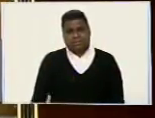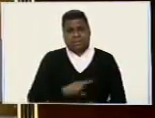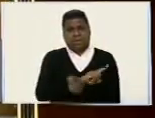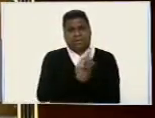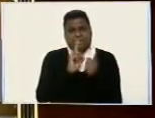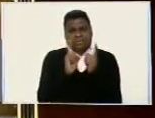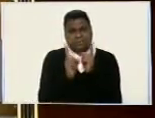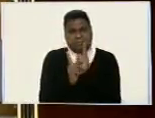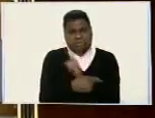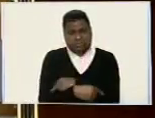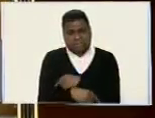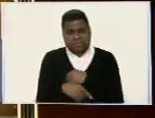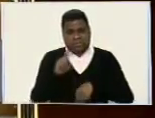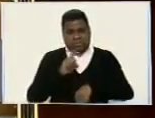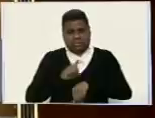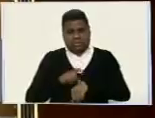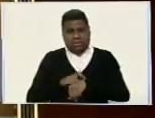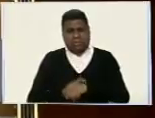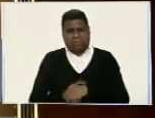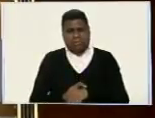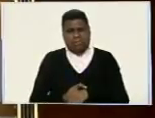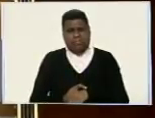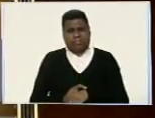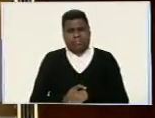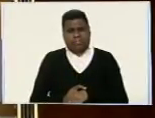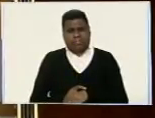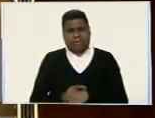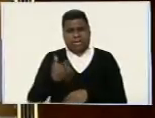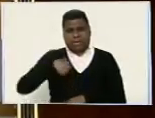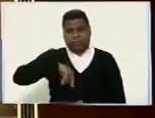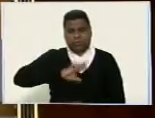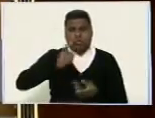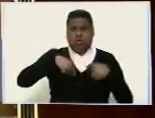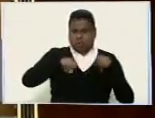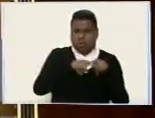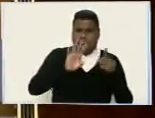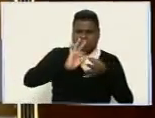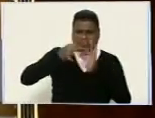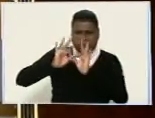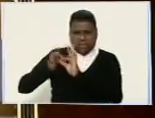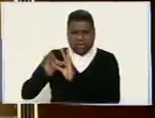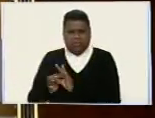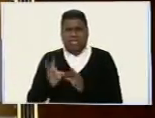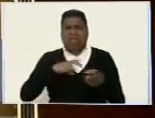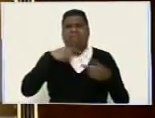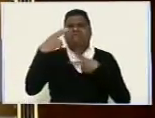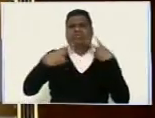temporal, para que seamos nosotros intérpretes, voceros,